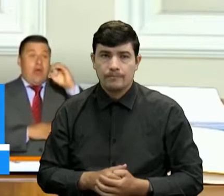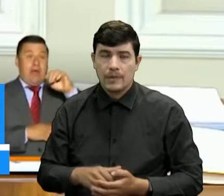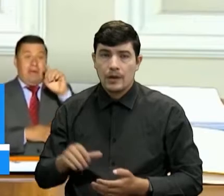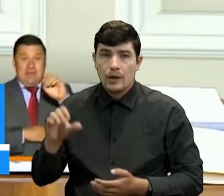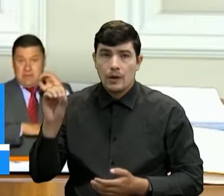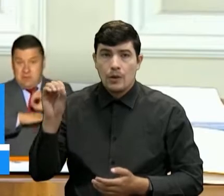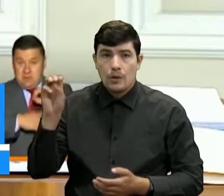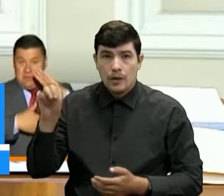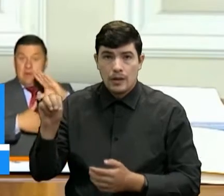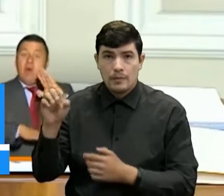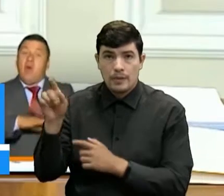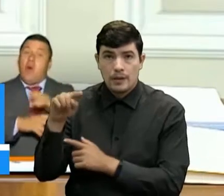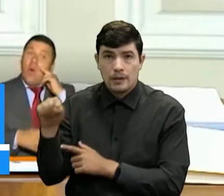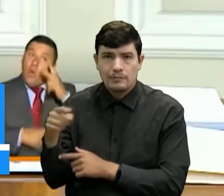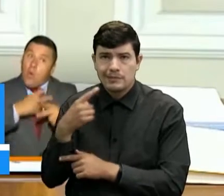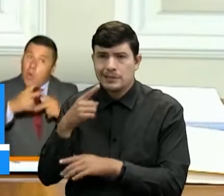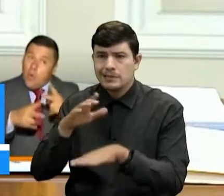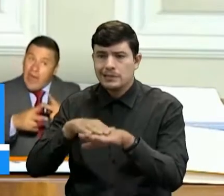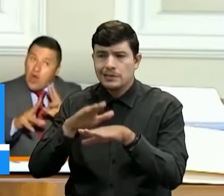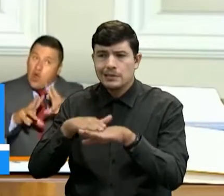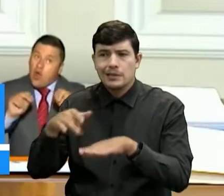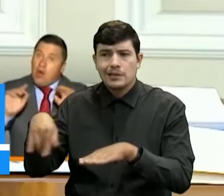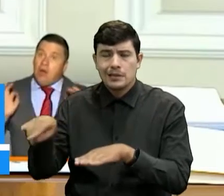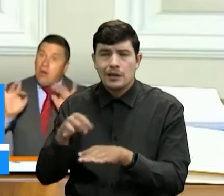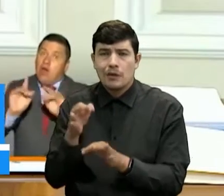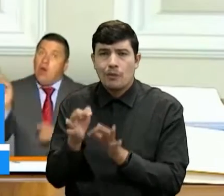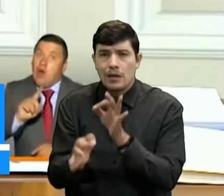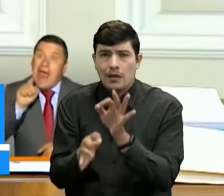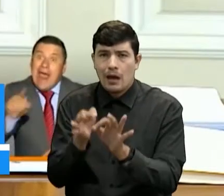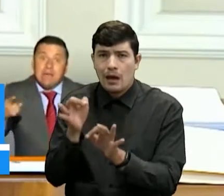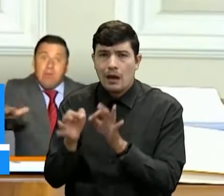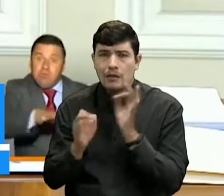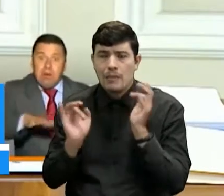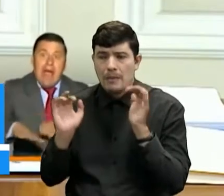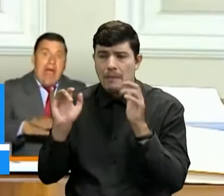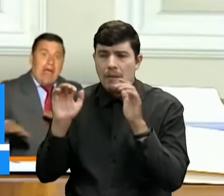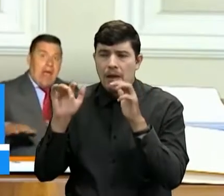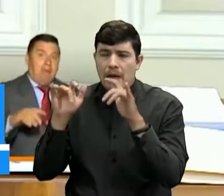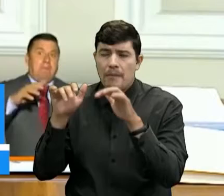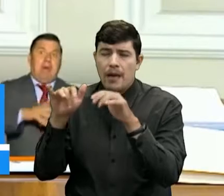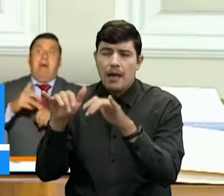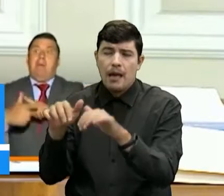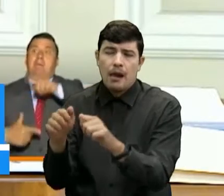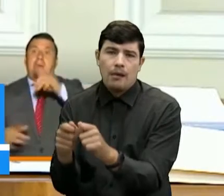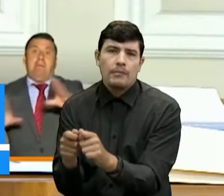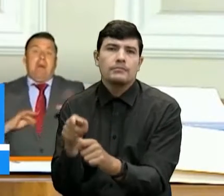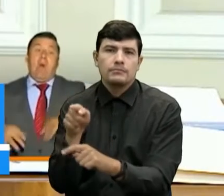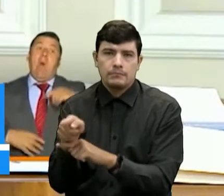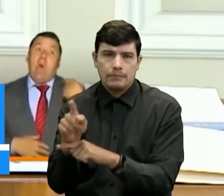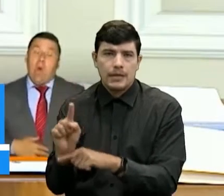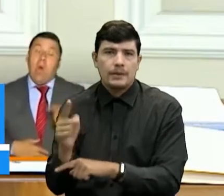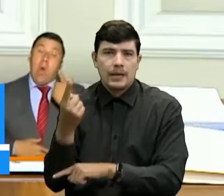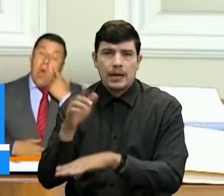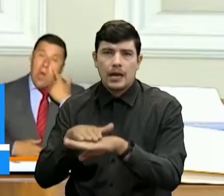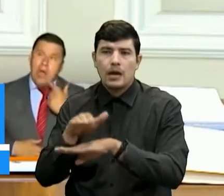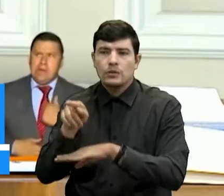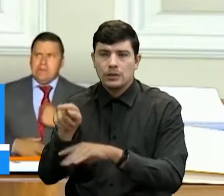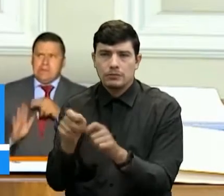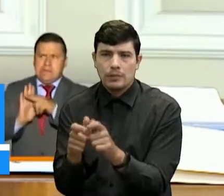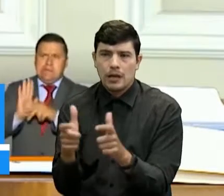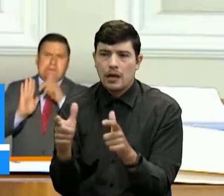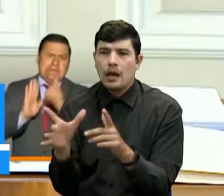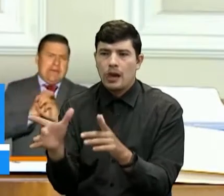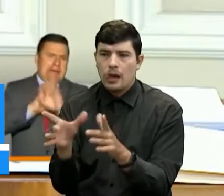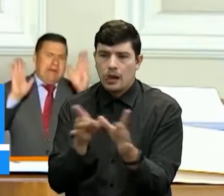dicho, cuidado con las aglomeraciones, son el principal causante de los rebrotes. Nosotros hemos fijado medidas muy